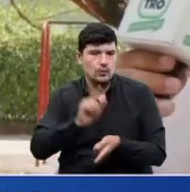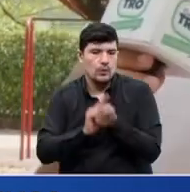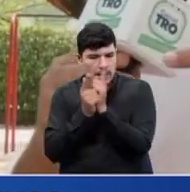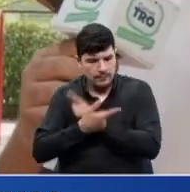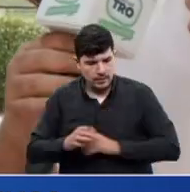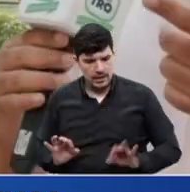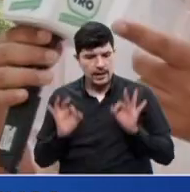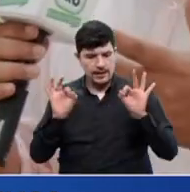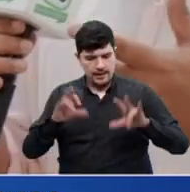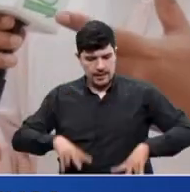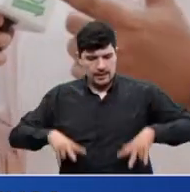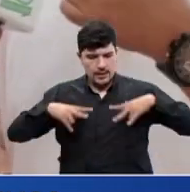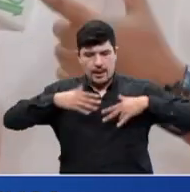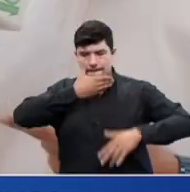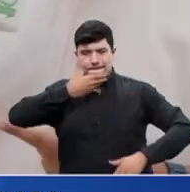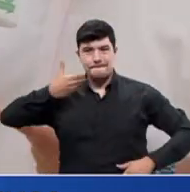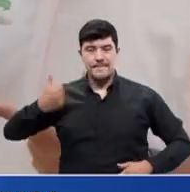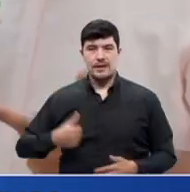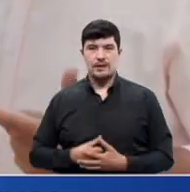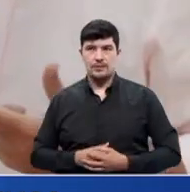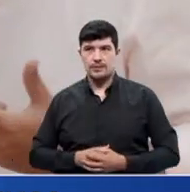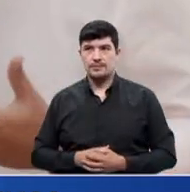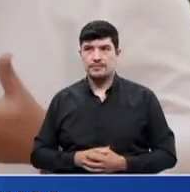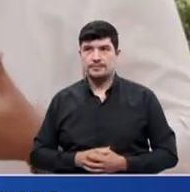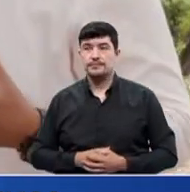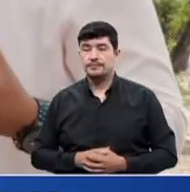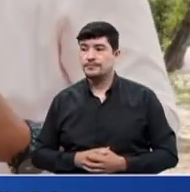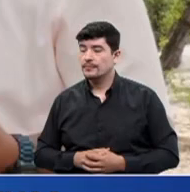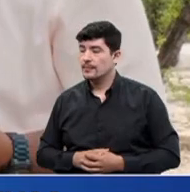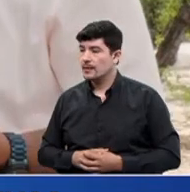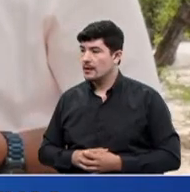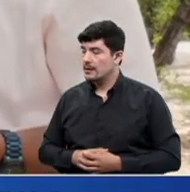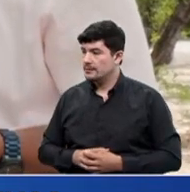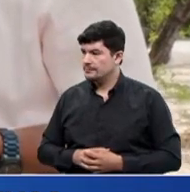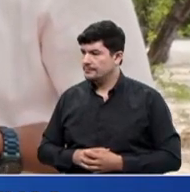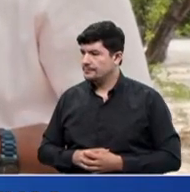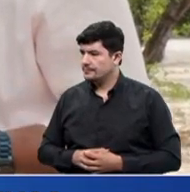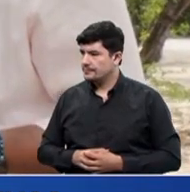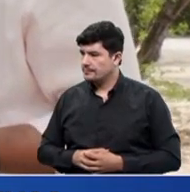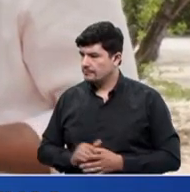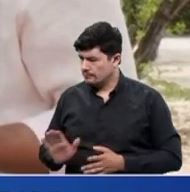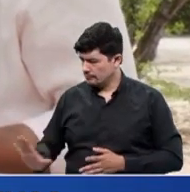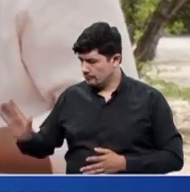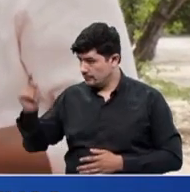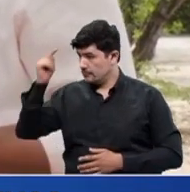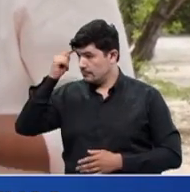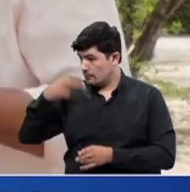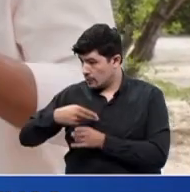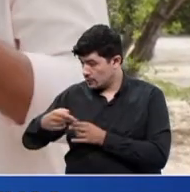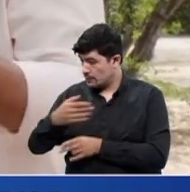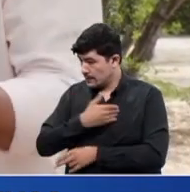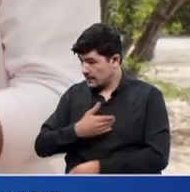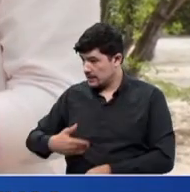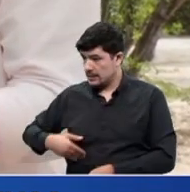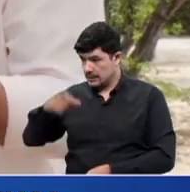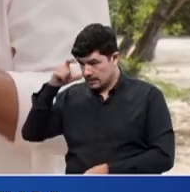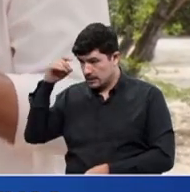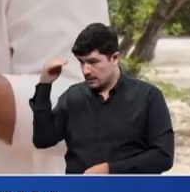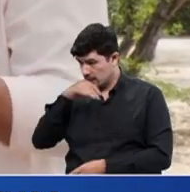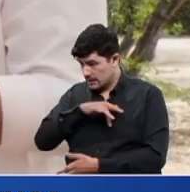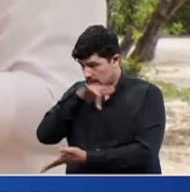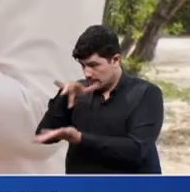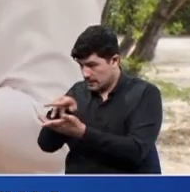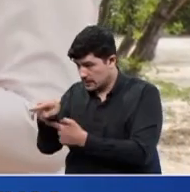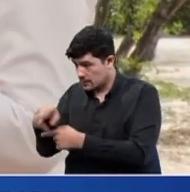tema, ¿se espera o se habla que llegue el mandatario nacional, el presidente Gustavo Petro, a la zona del Catatumbo,